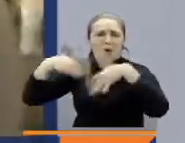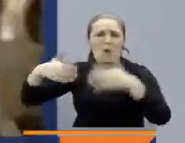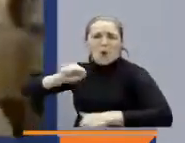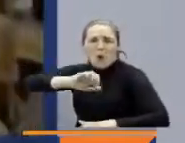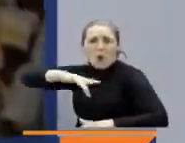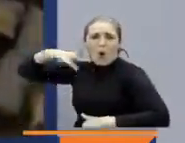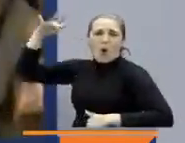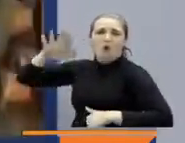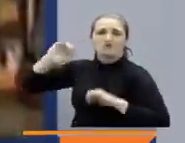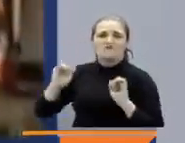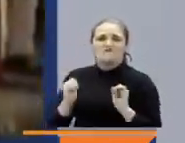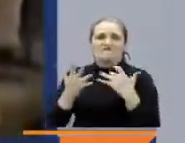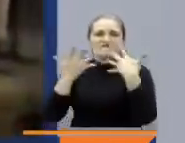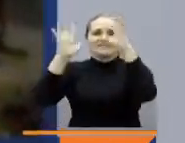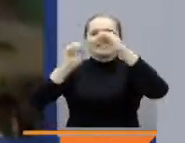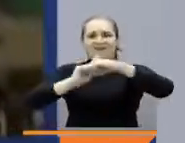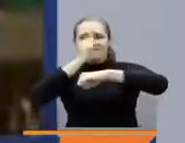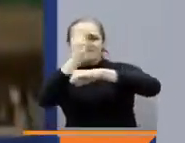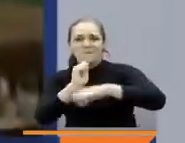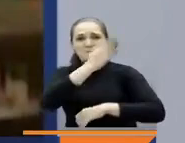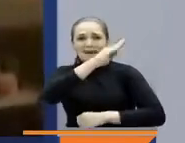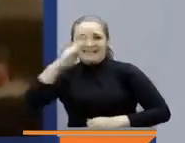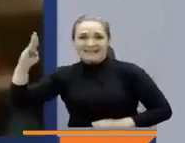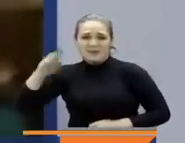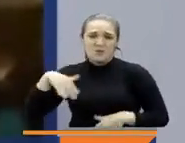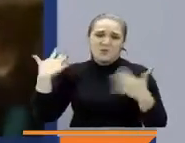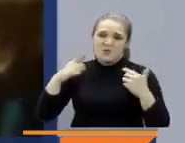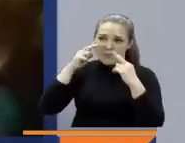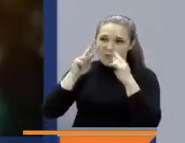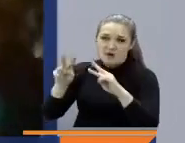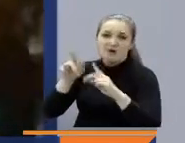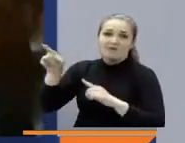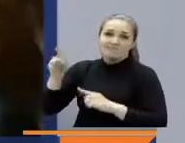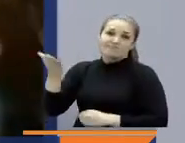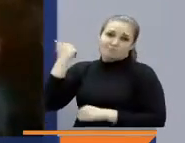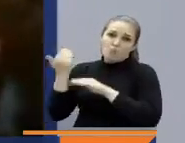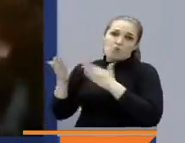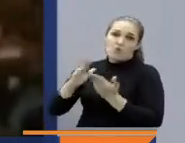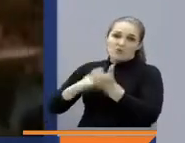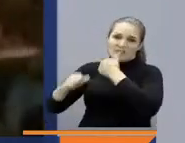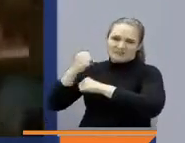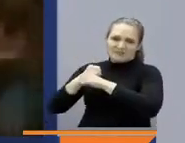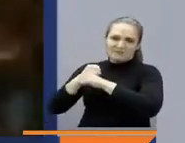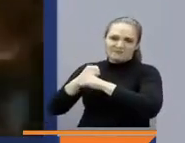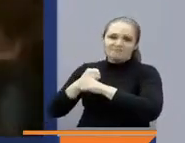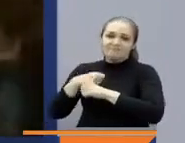Festival de Orquestas del Carnaval de Barranquilla. En minutos, su música.